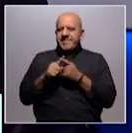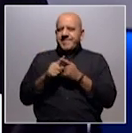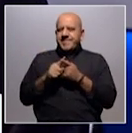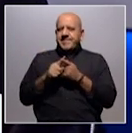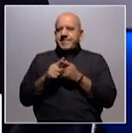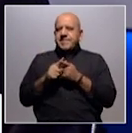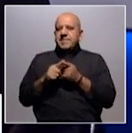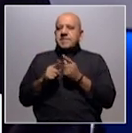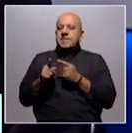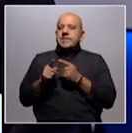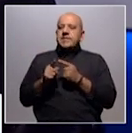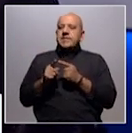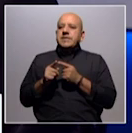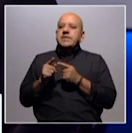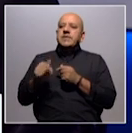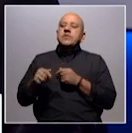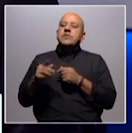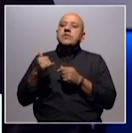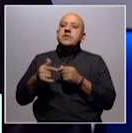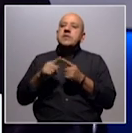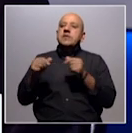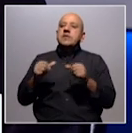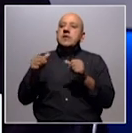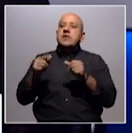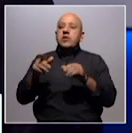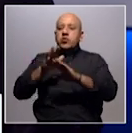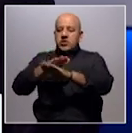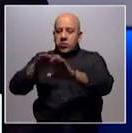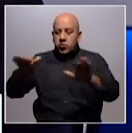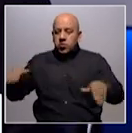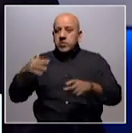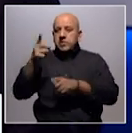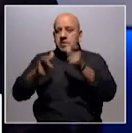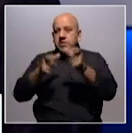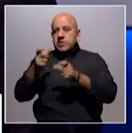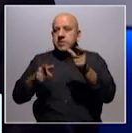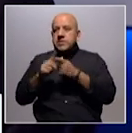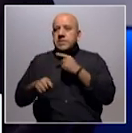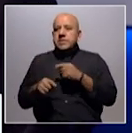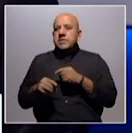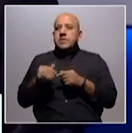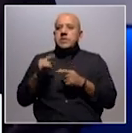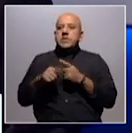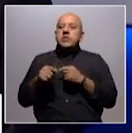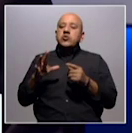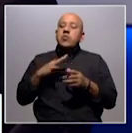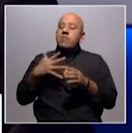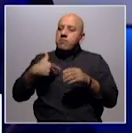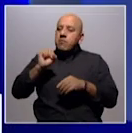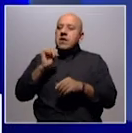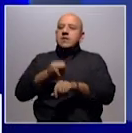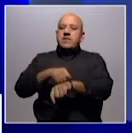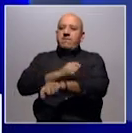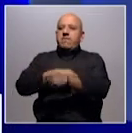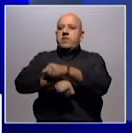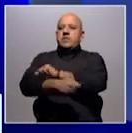si uno quiere tratar a los alumnos como personas que como debe ser y cada uno es bueno todo eso lleva más tiempo más más esfuerzo otra